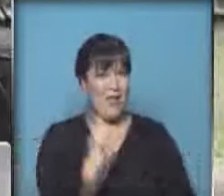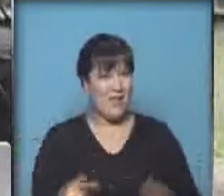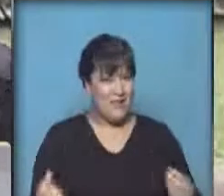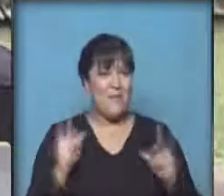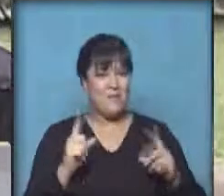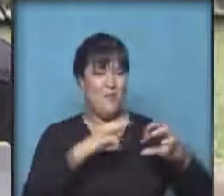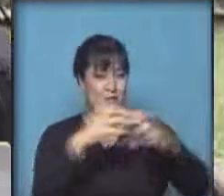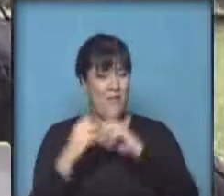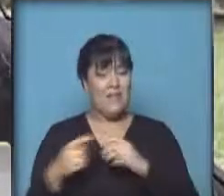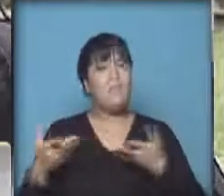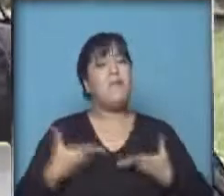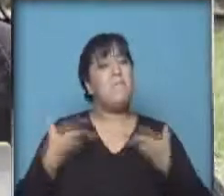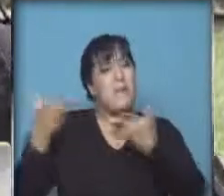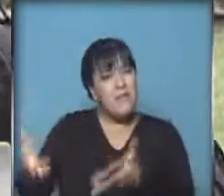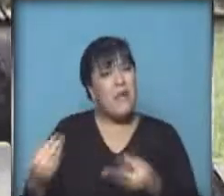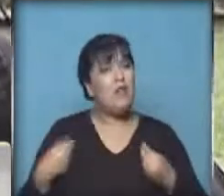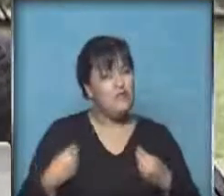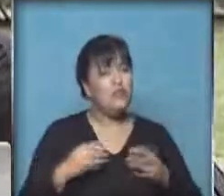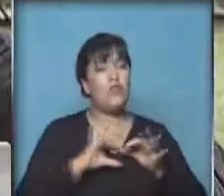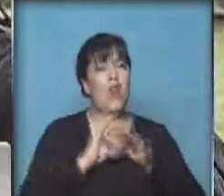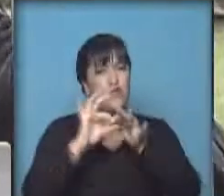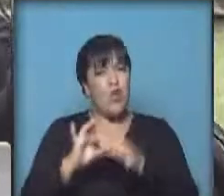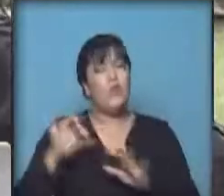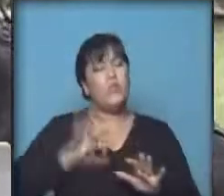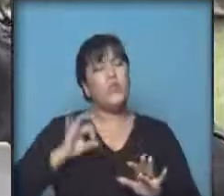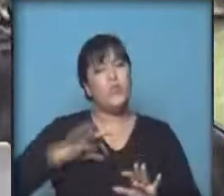mí me invitaron, porque yo tengo que ver mucho con esto, hace